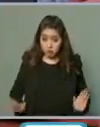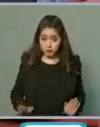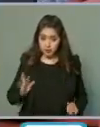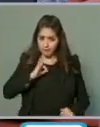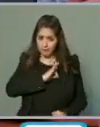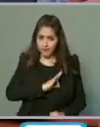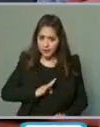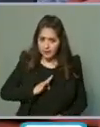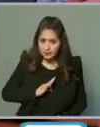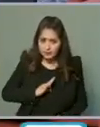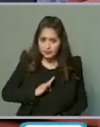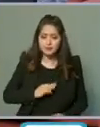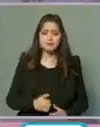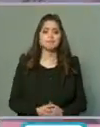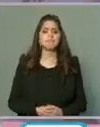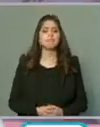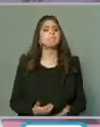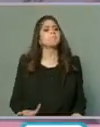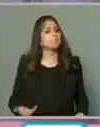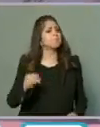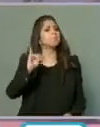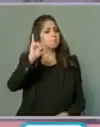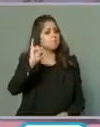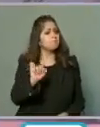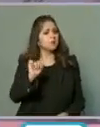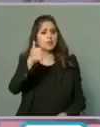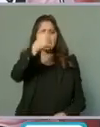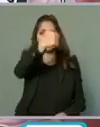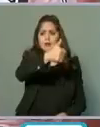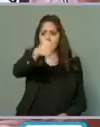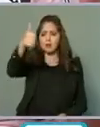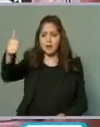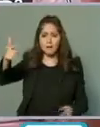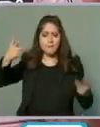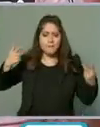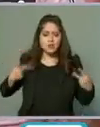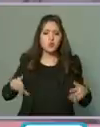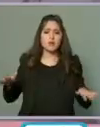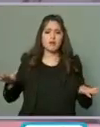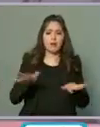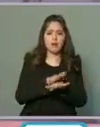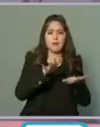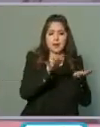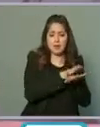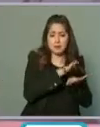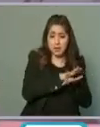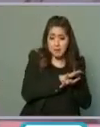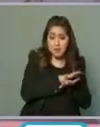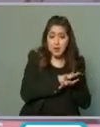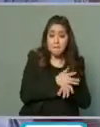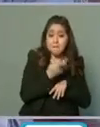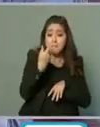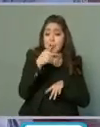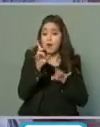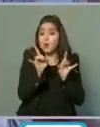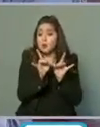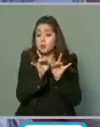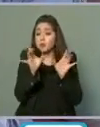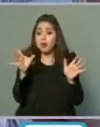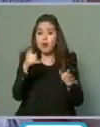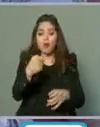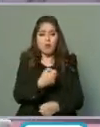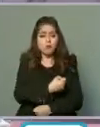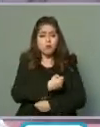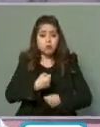Hay personas, cada uno tiene una diferente capacidad de adaptación, ¿no? Entonces, si tú de pronto eres una persona obesa porque te encanta